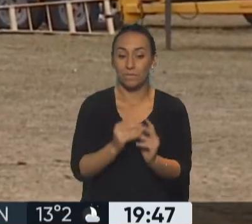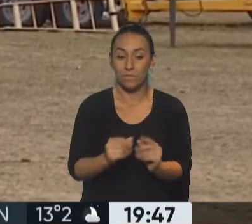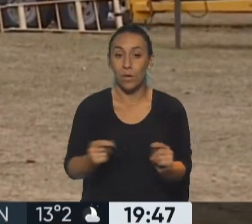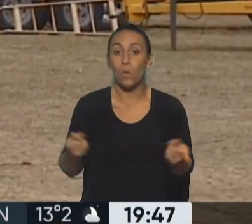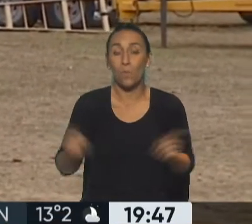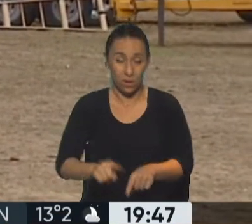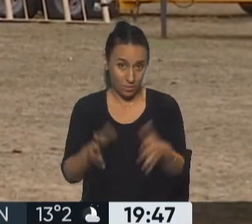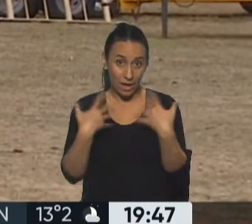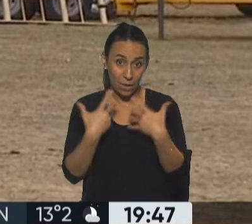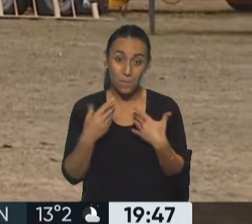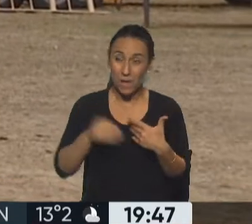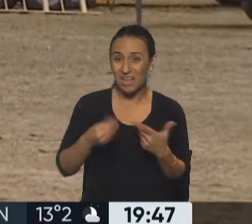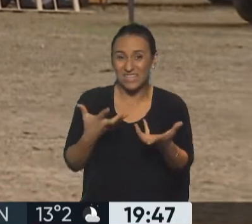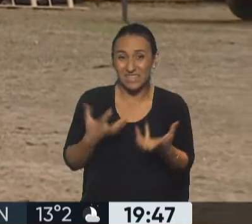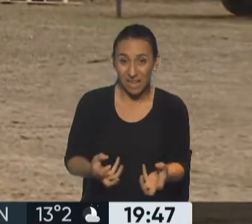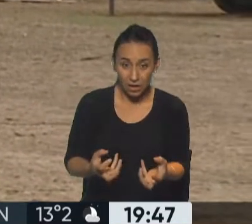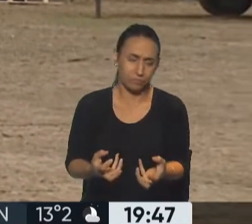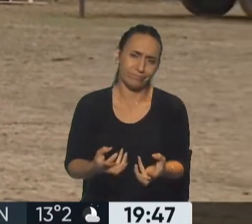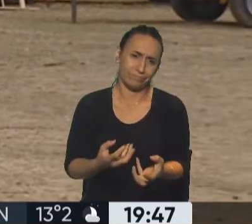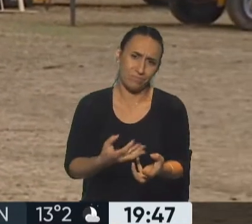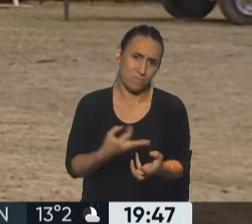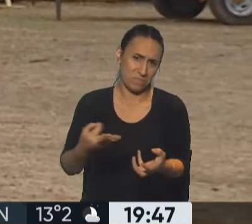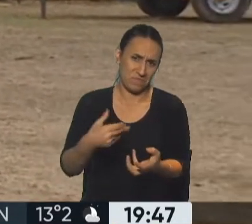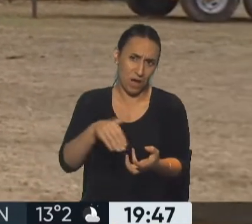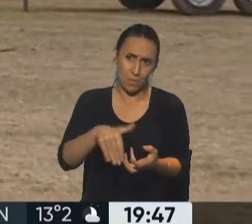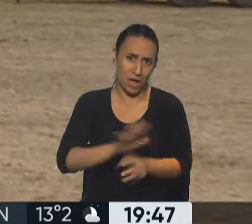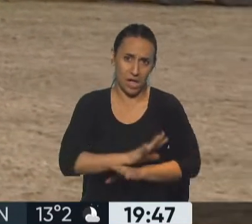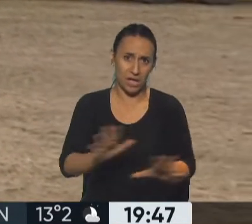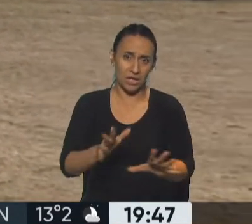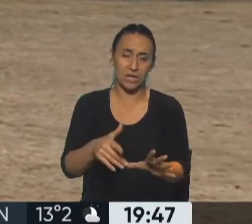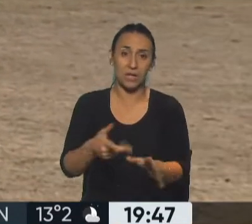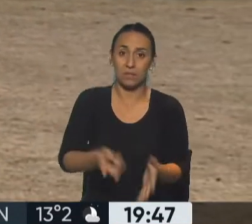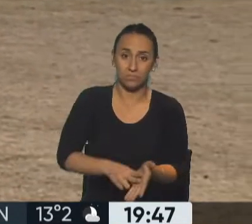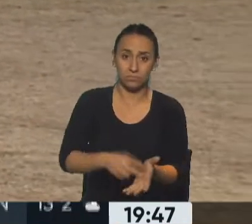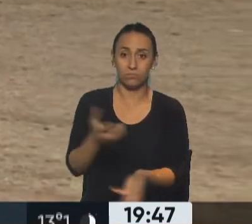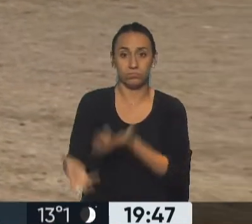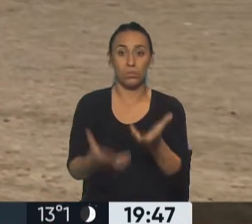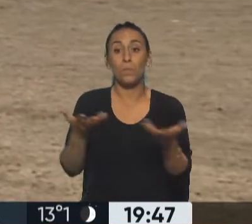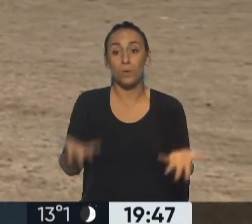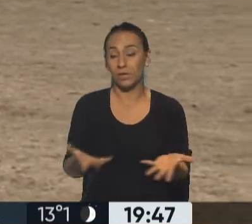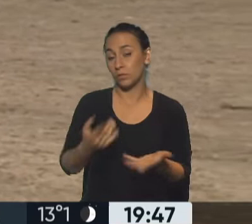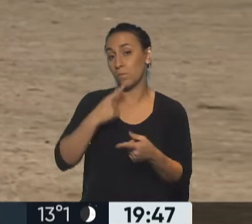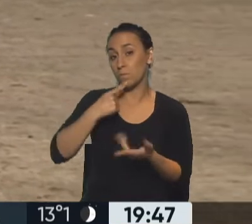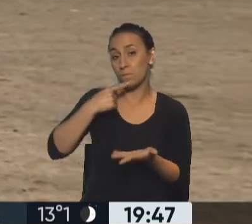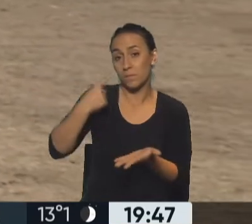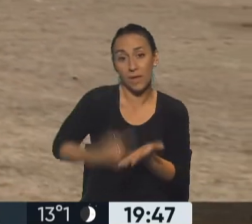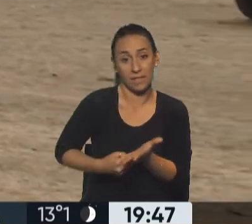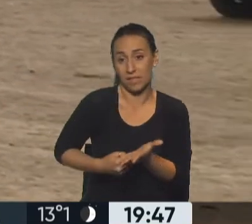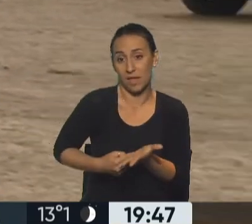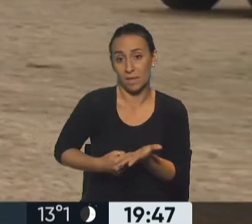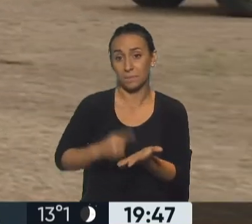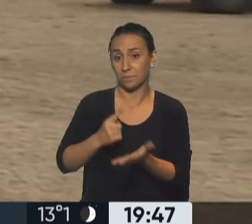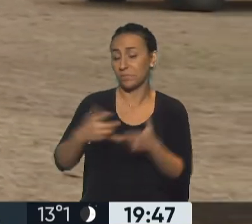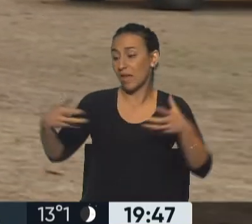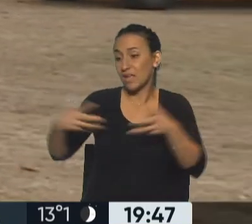con sequía, indudablemente que vamos a volver a tener algunos problemas, y es por eso que la decisión política está tomada de quedar con este